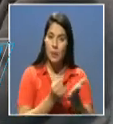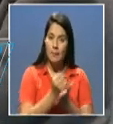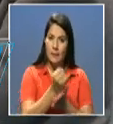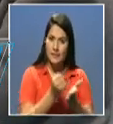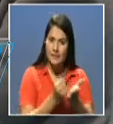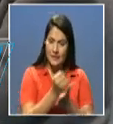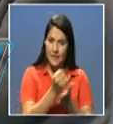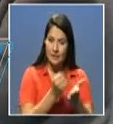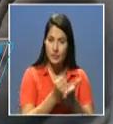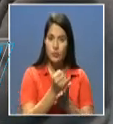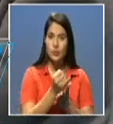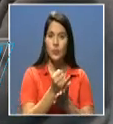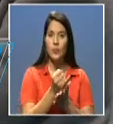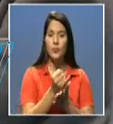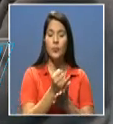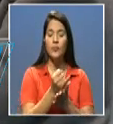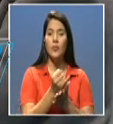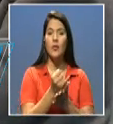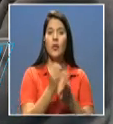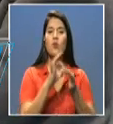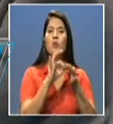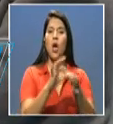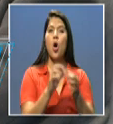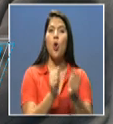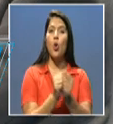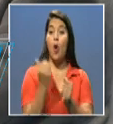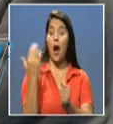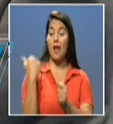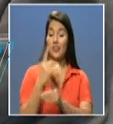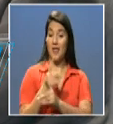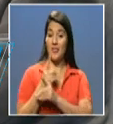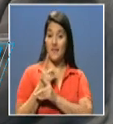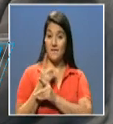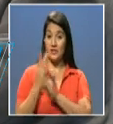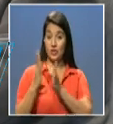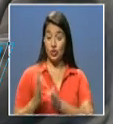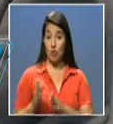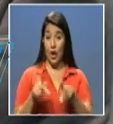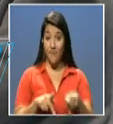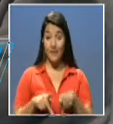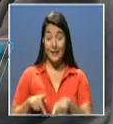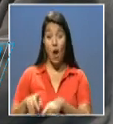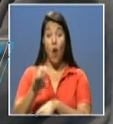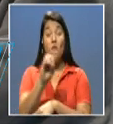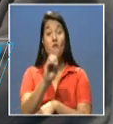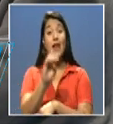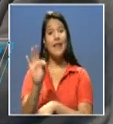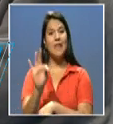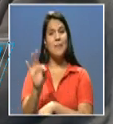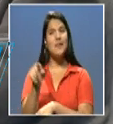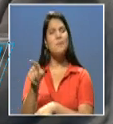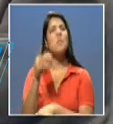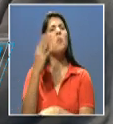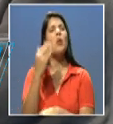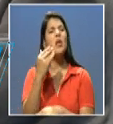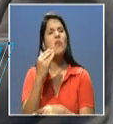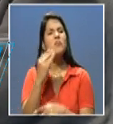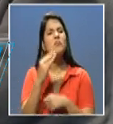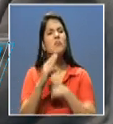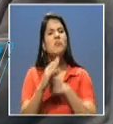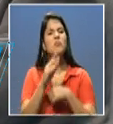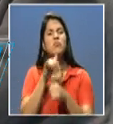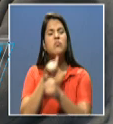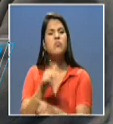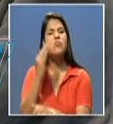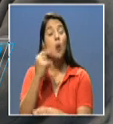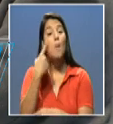se llevaba a la justicia el caso de la exdefensora de los habitantes, Ofelia Teitelbaum, por más de 109